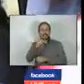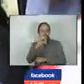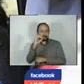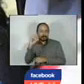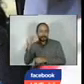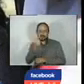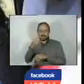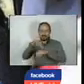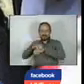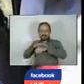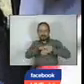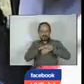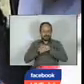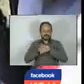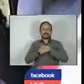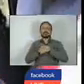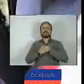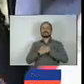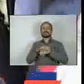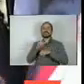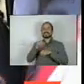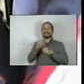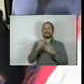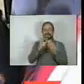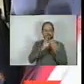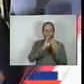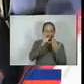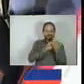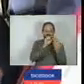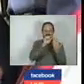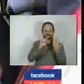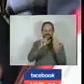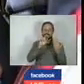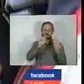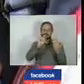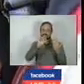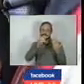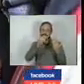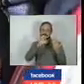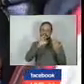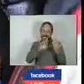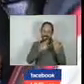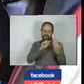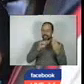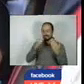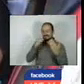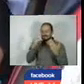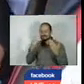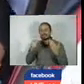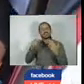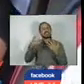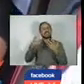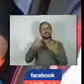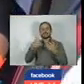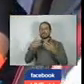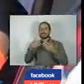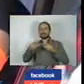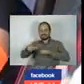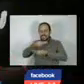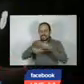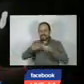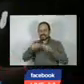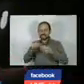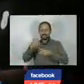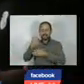Gatío o Tiger en inglés, la megaoperación estuvo dirigida principalmente para combatir el flujo y el